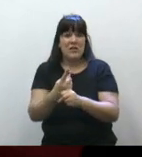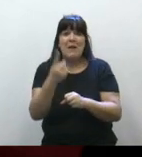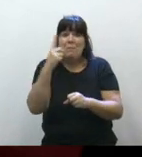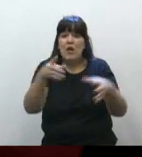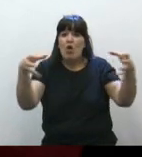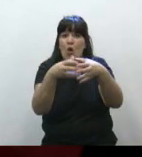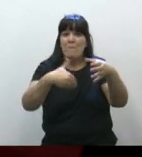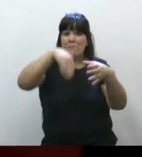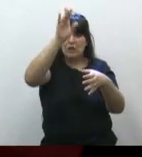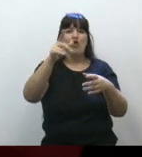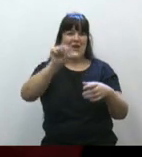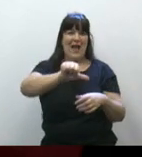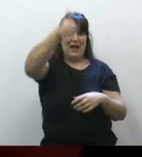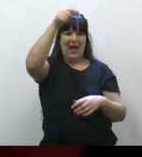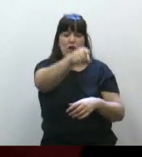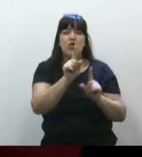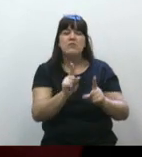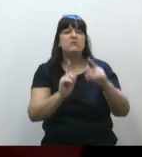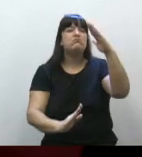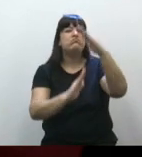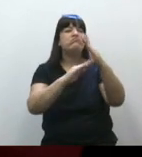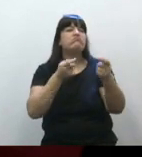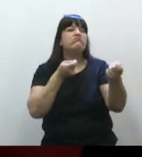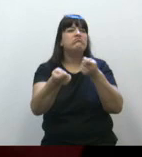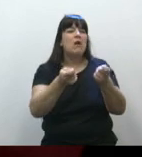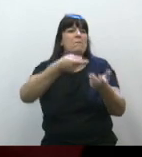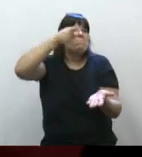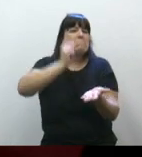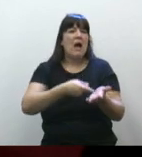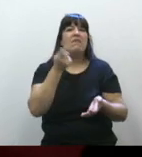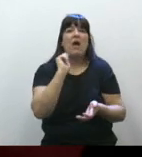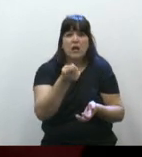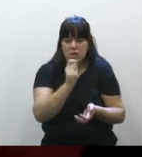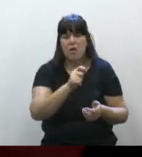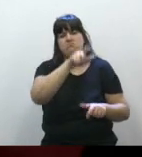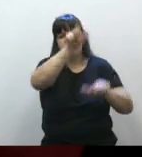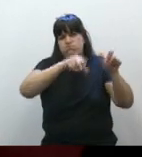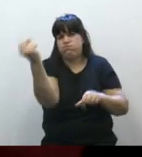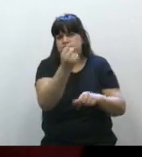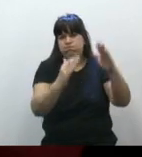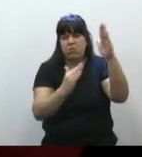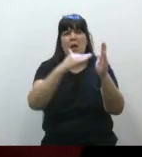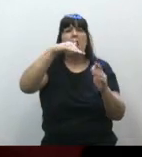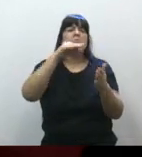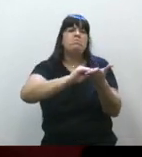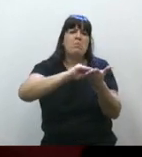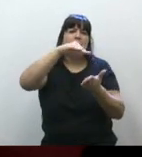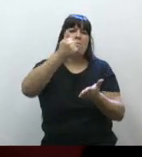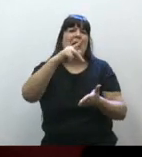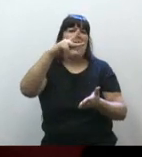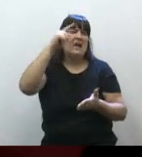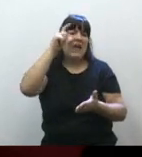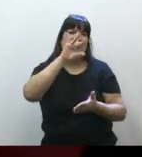con la conducción y el liderazgo de importantes actores como el doctor maqueda como